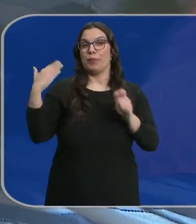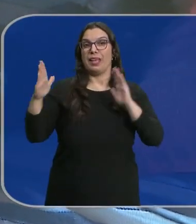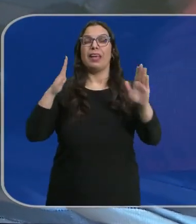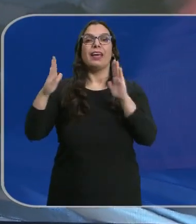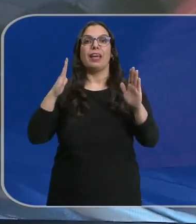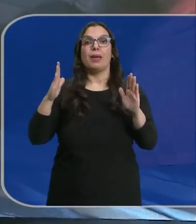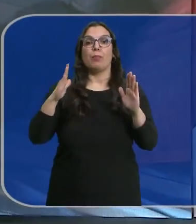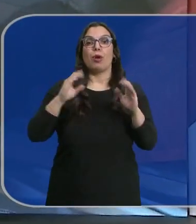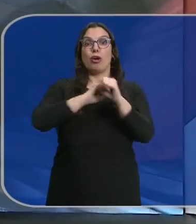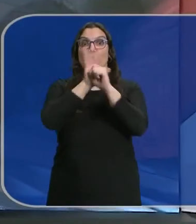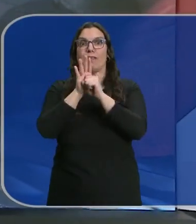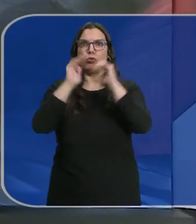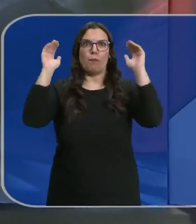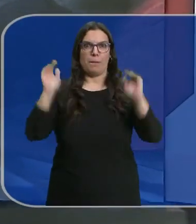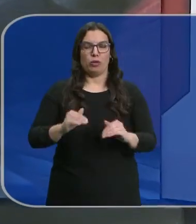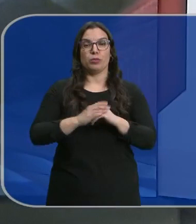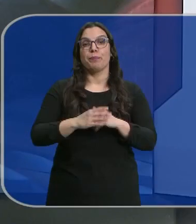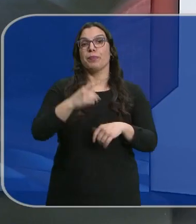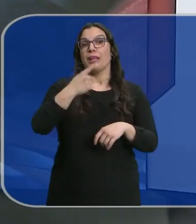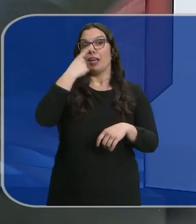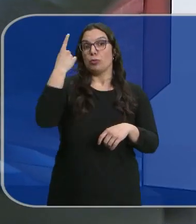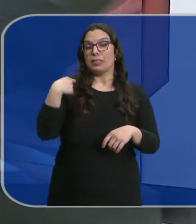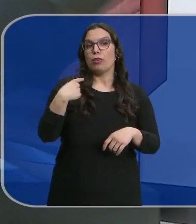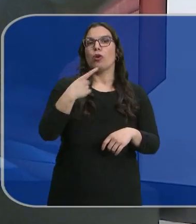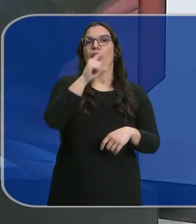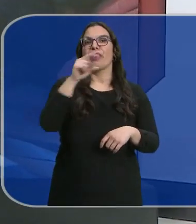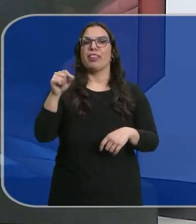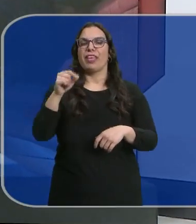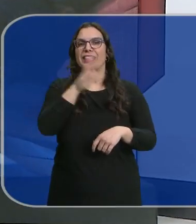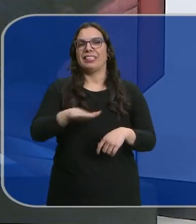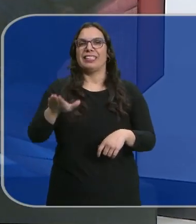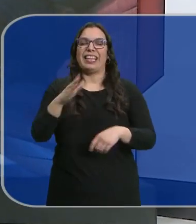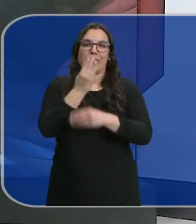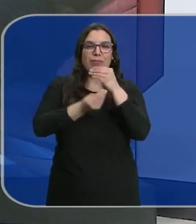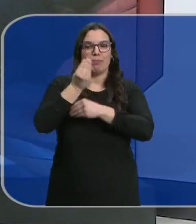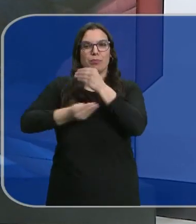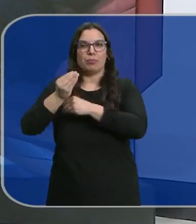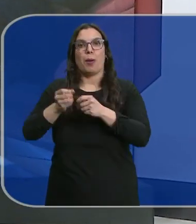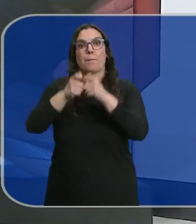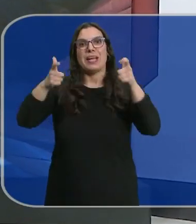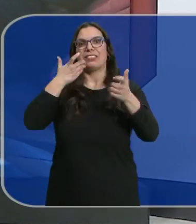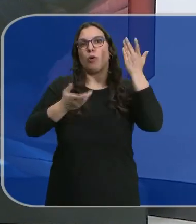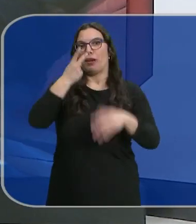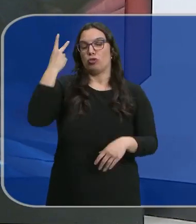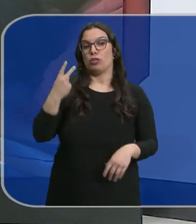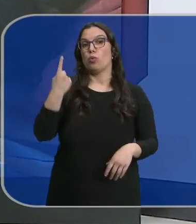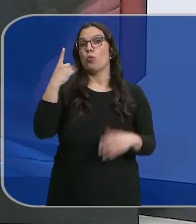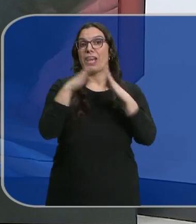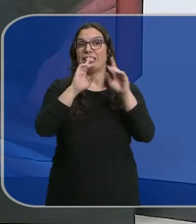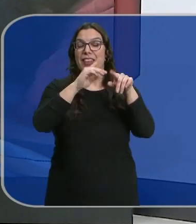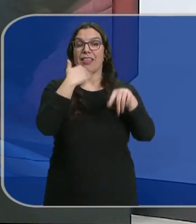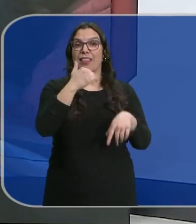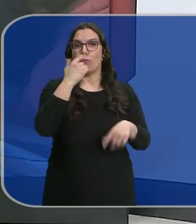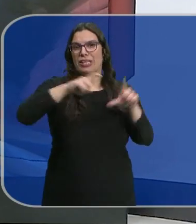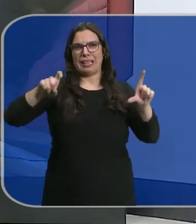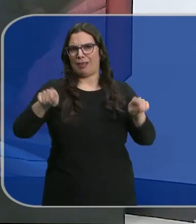descenso que han supuesto los años de pandemia. Nacieron 100 niños más que en 2021 según los datos acumulados del INE. En un hogar de Zamora no hay lugar para